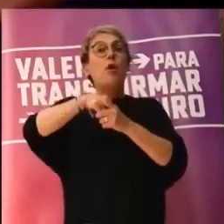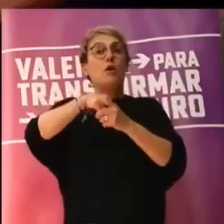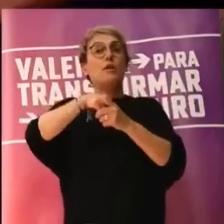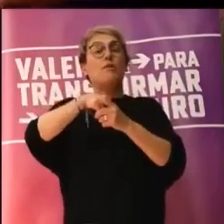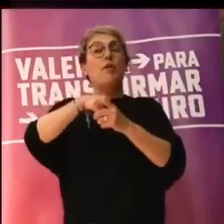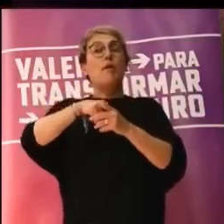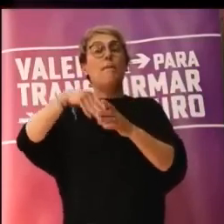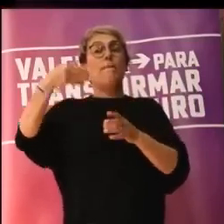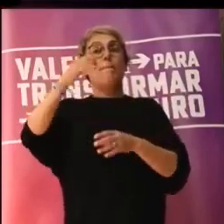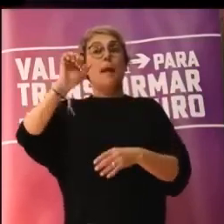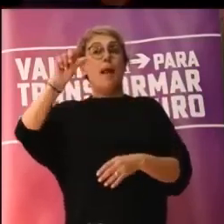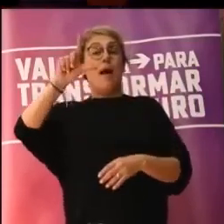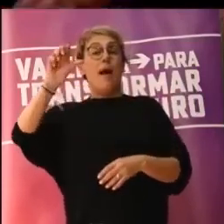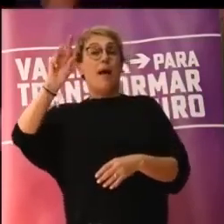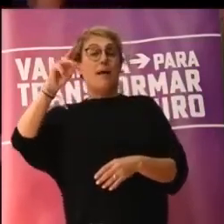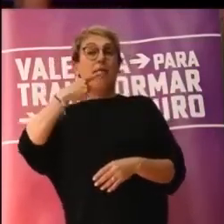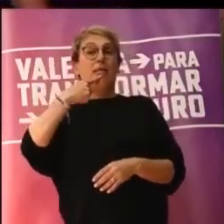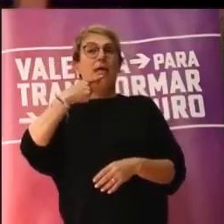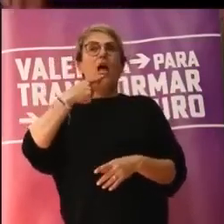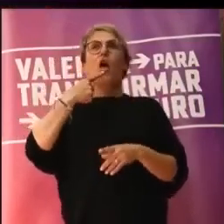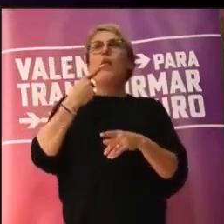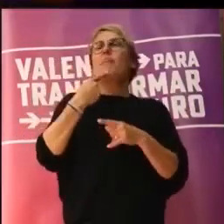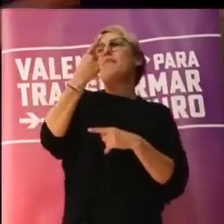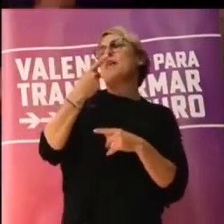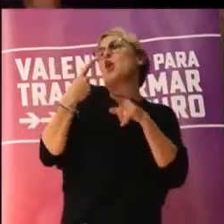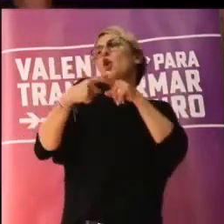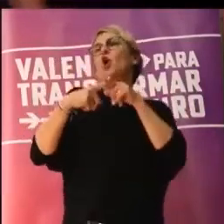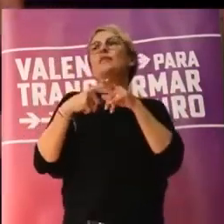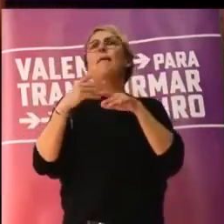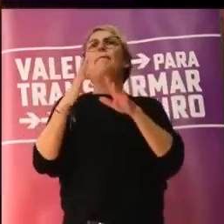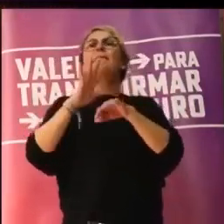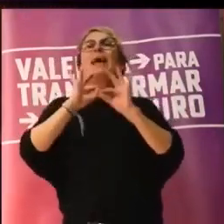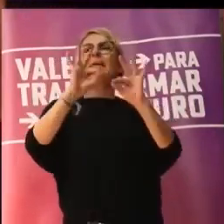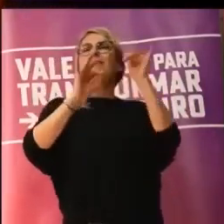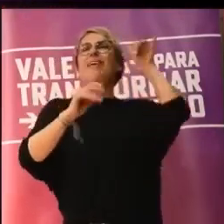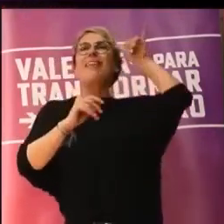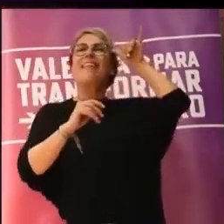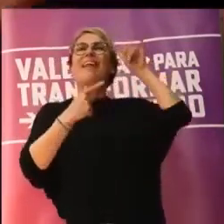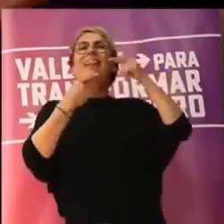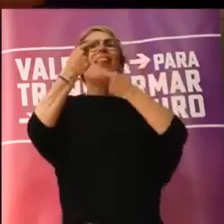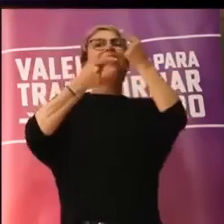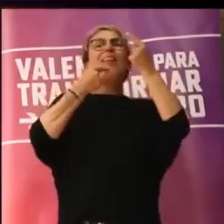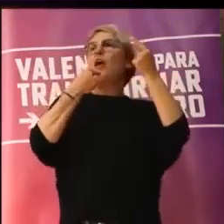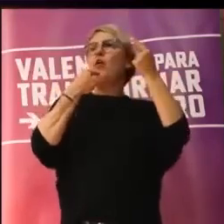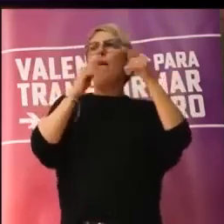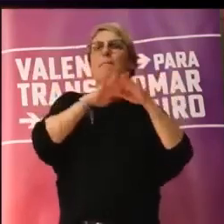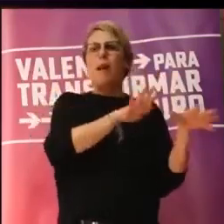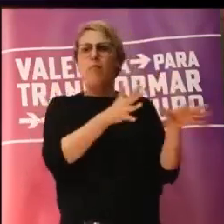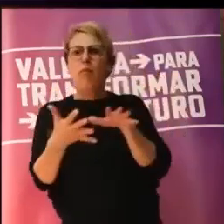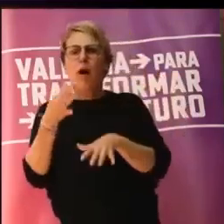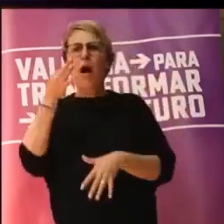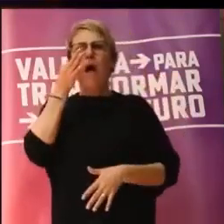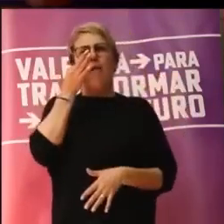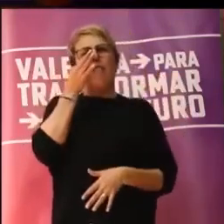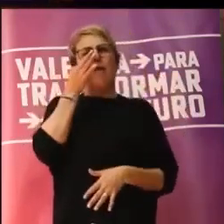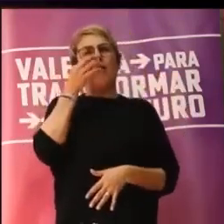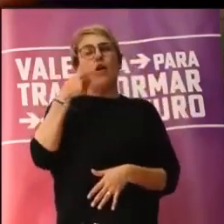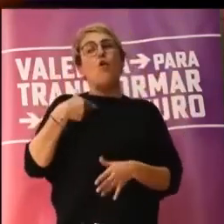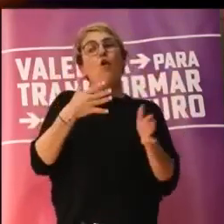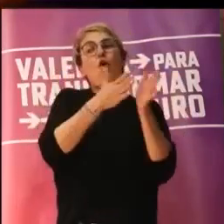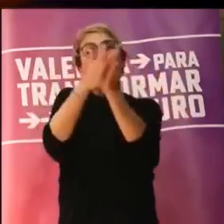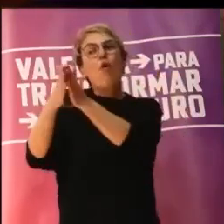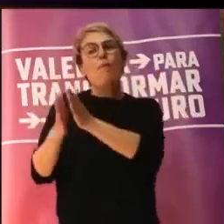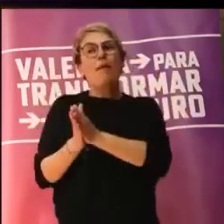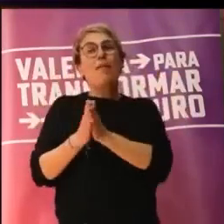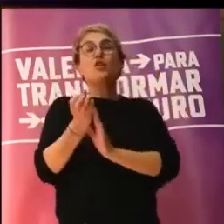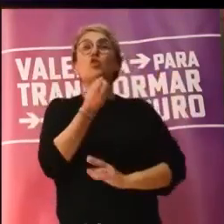Belarra, simplemente para decir cosas muy de izquierdas, estamos para hacerlas. Nosotros no solamente respondemos a nuestros compañeros del